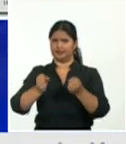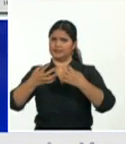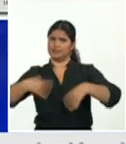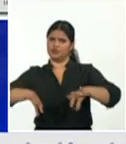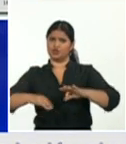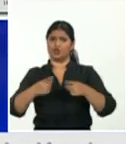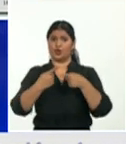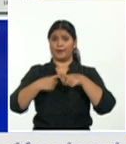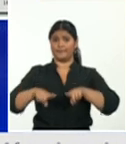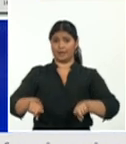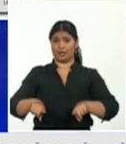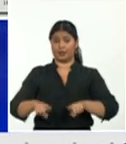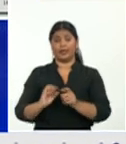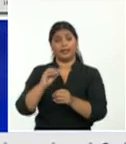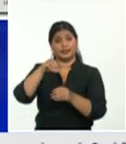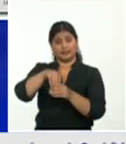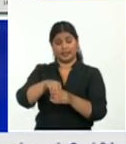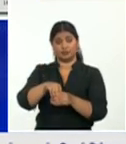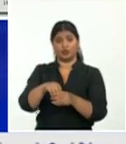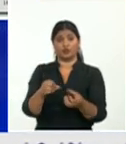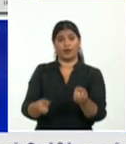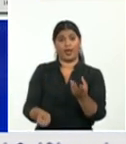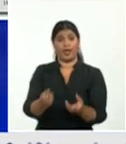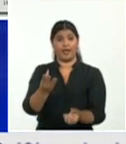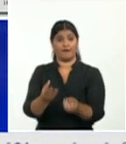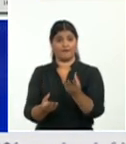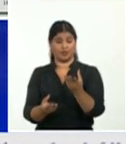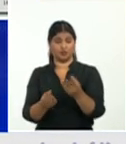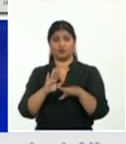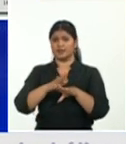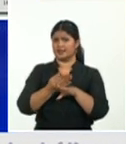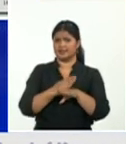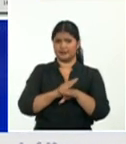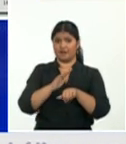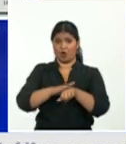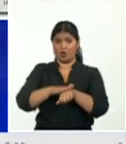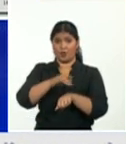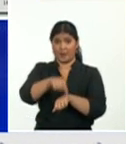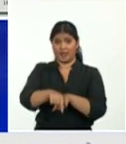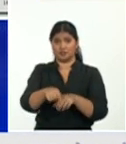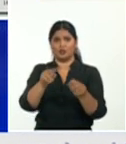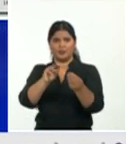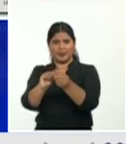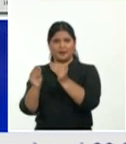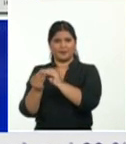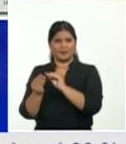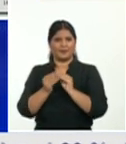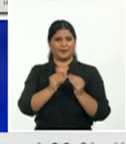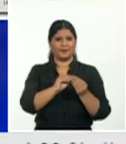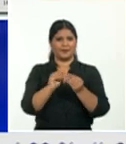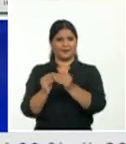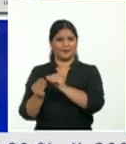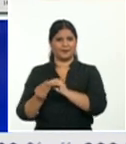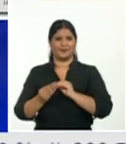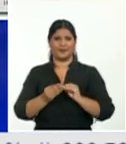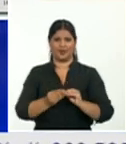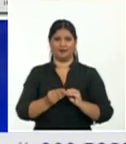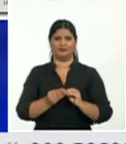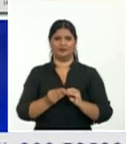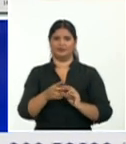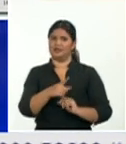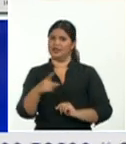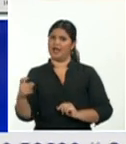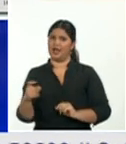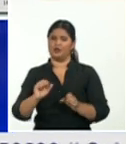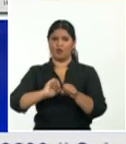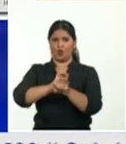de 11 para arriba. Y eso aporta un número importante de casos que van a la incidencia del país, porque estamos hablando